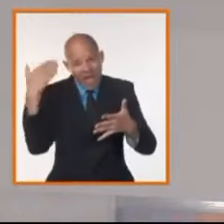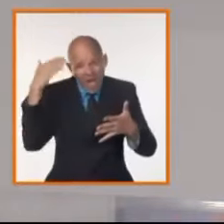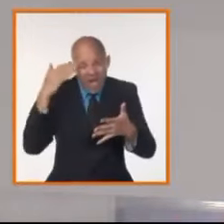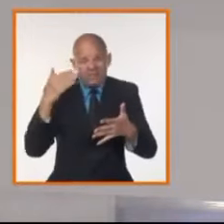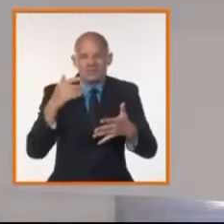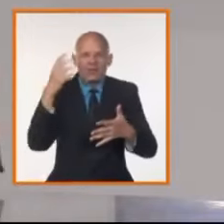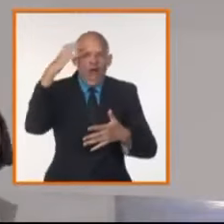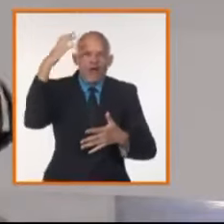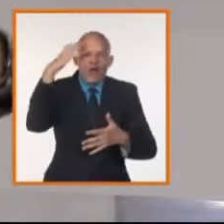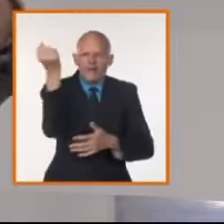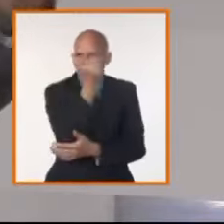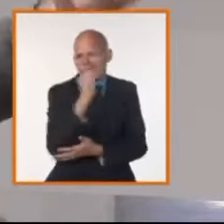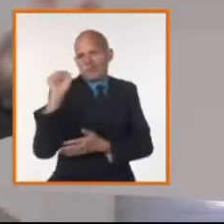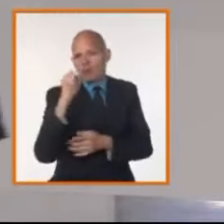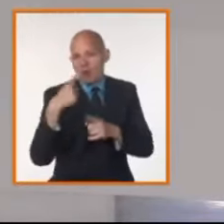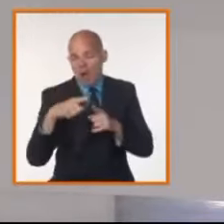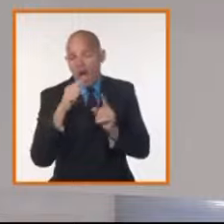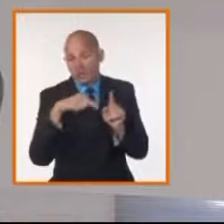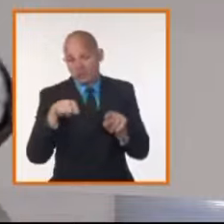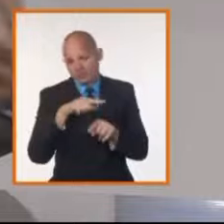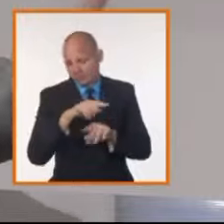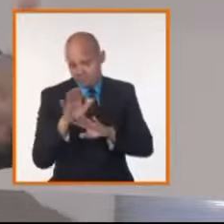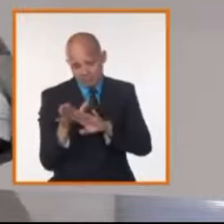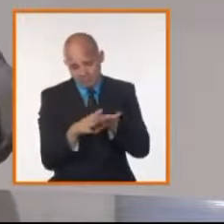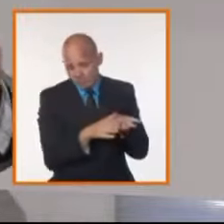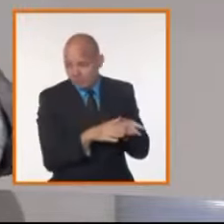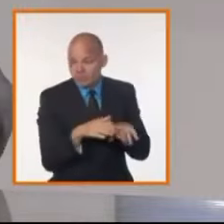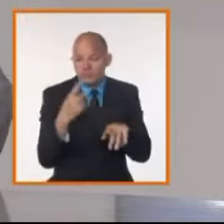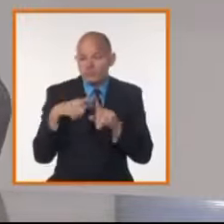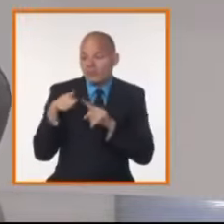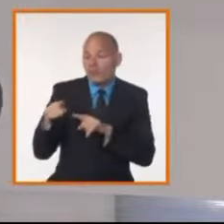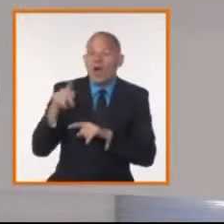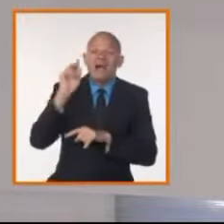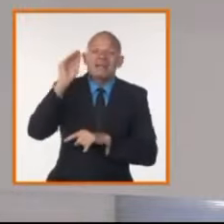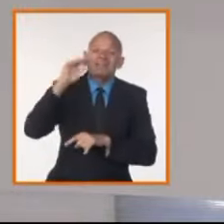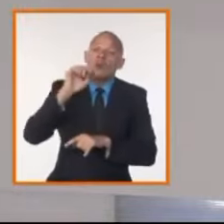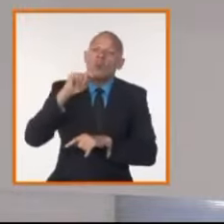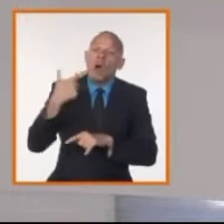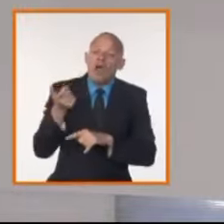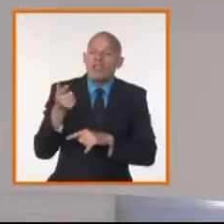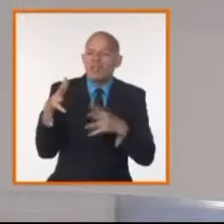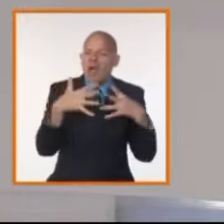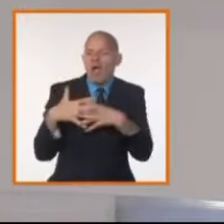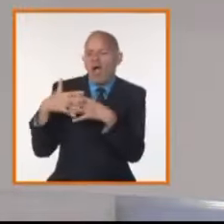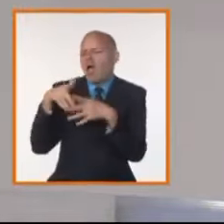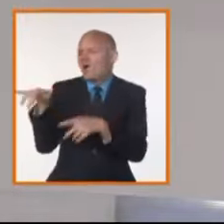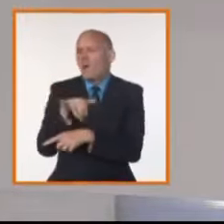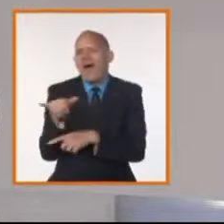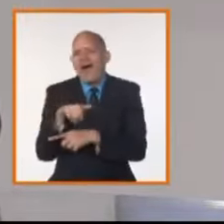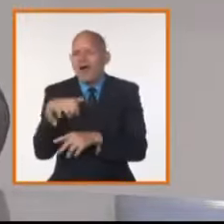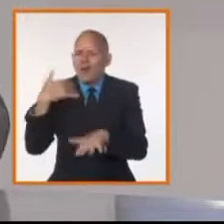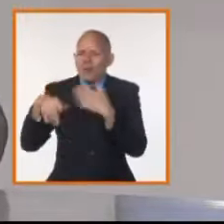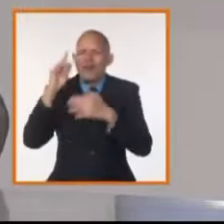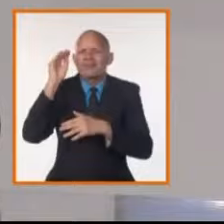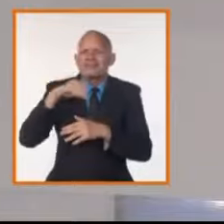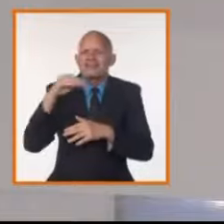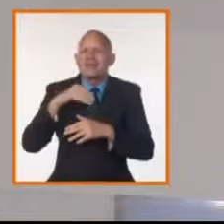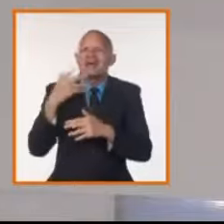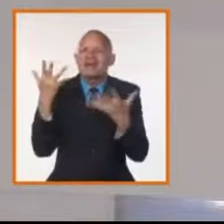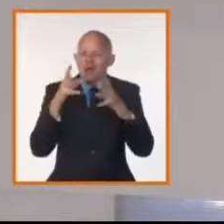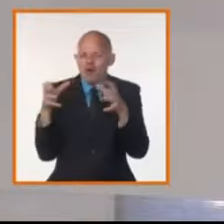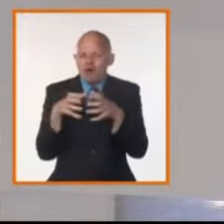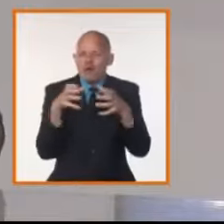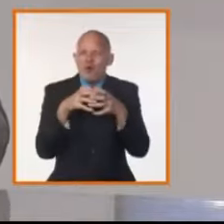estado en Estados Unidos buo sabemos del cuc Clan que persiste hasta pero que esto sucede en Europa que siempre se